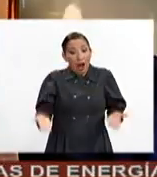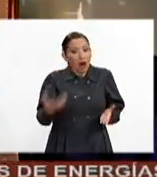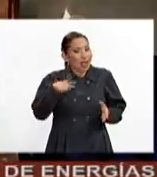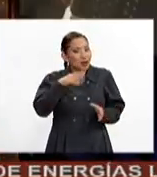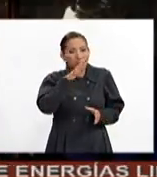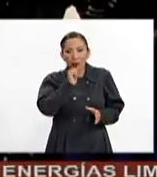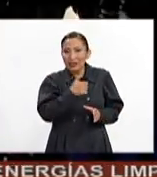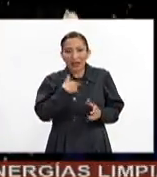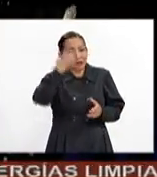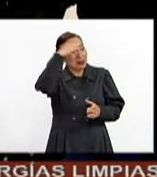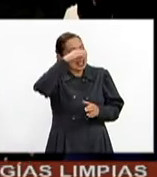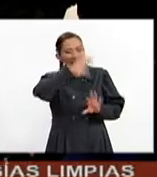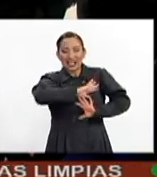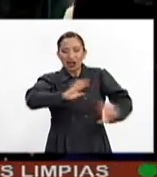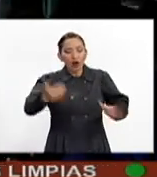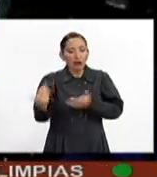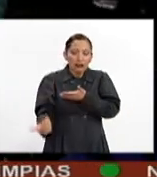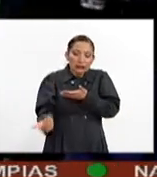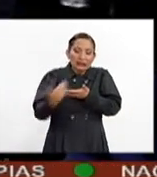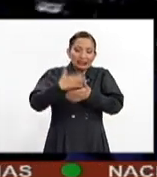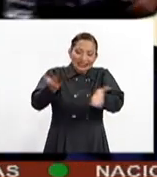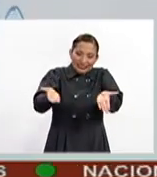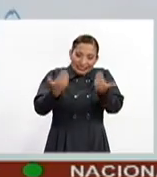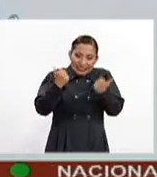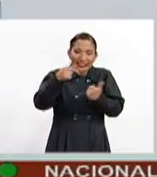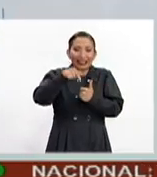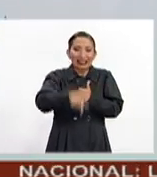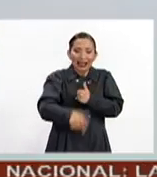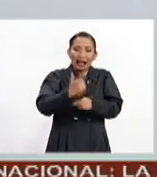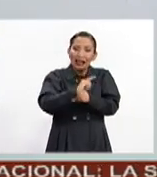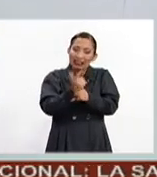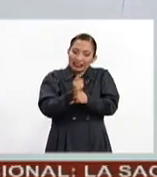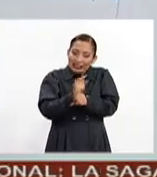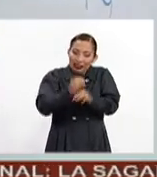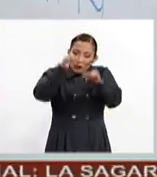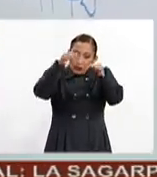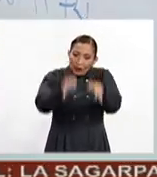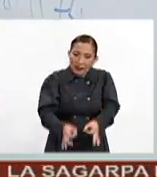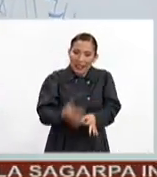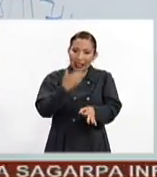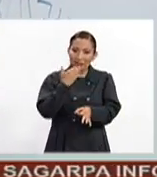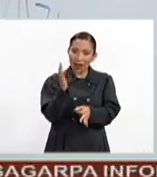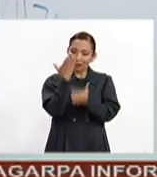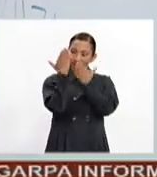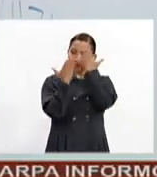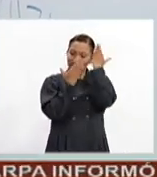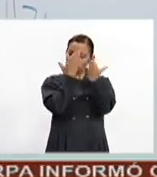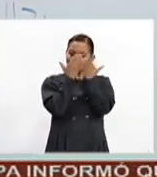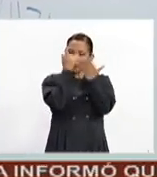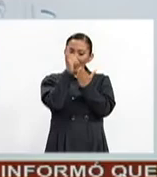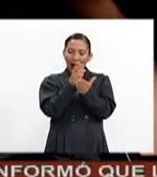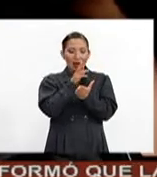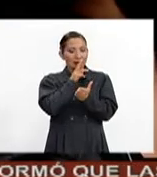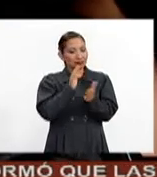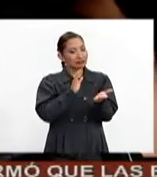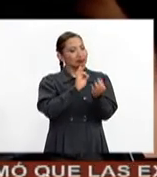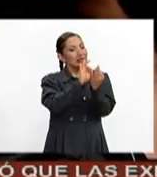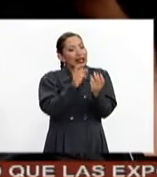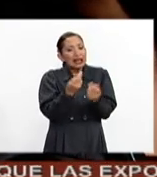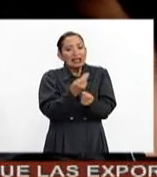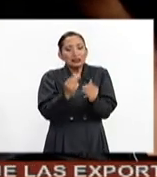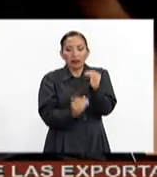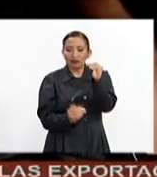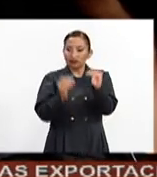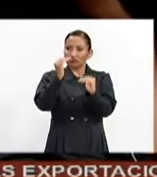no se puede tener eso, necesitamos tener una formación sólida pues para responder a las